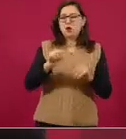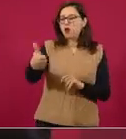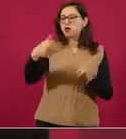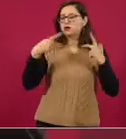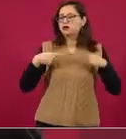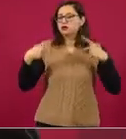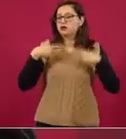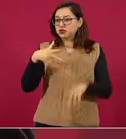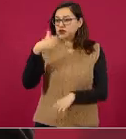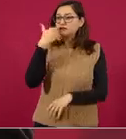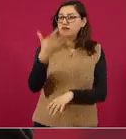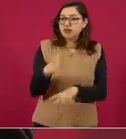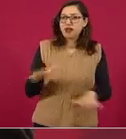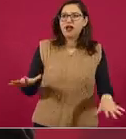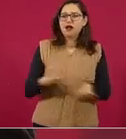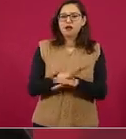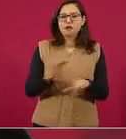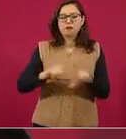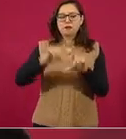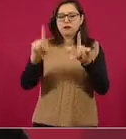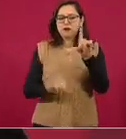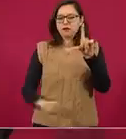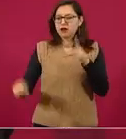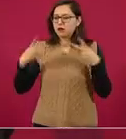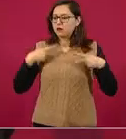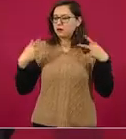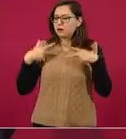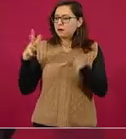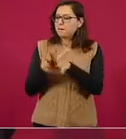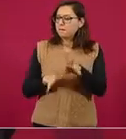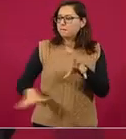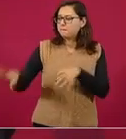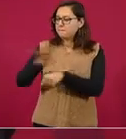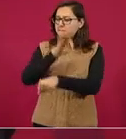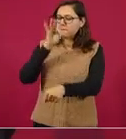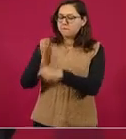la transformación y la defensa del pueblo.